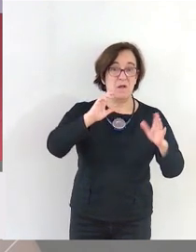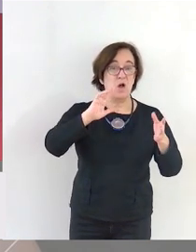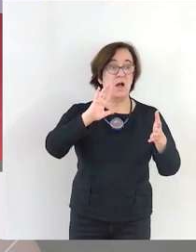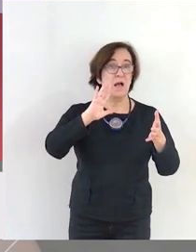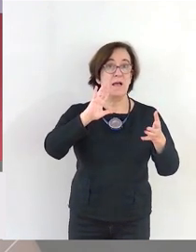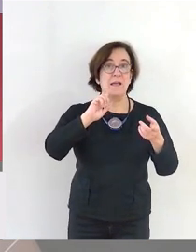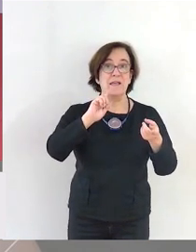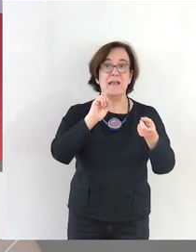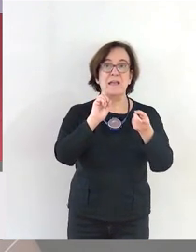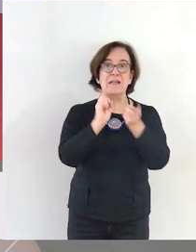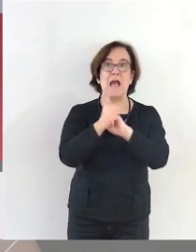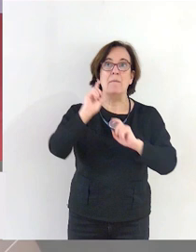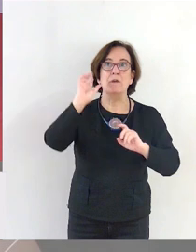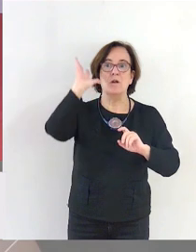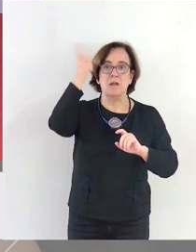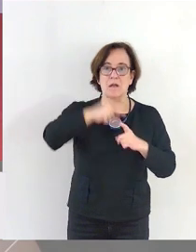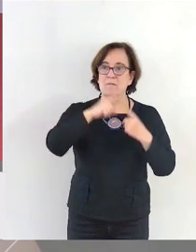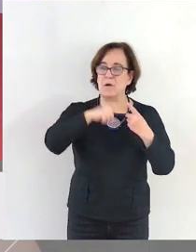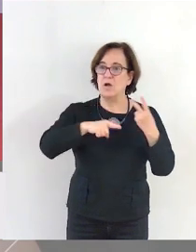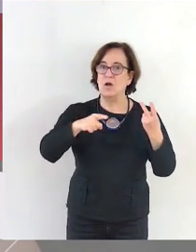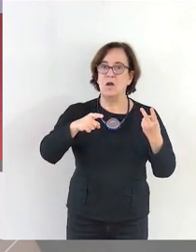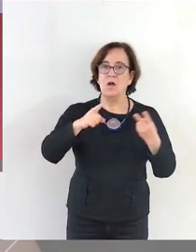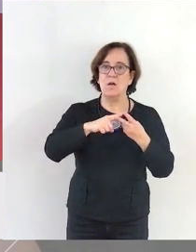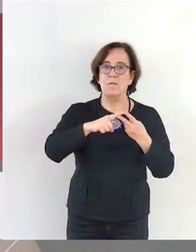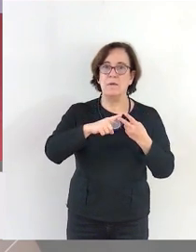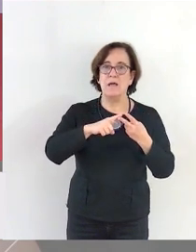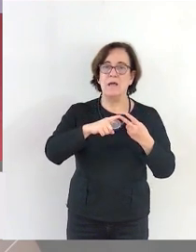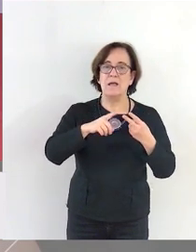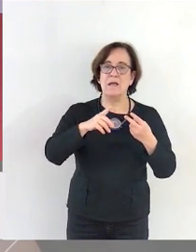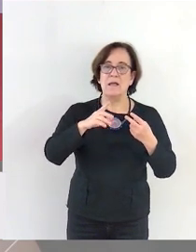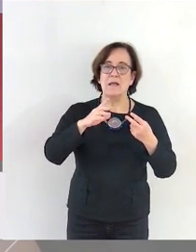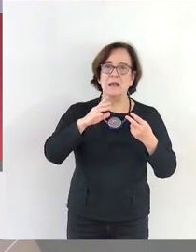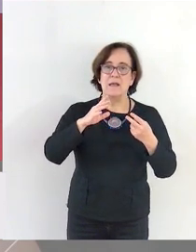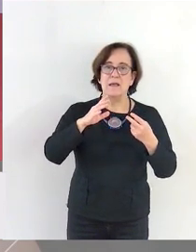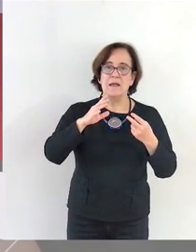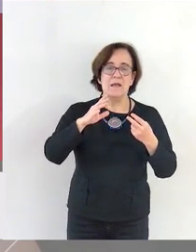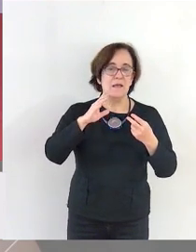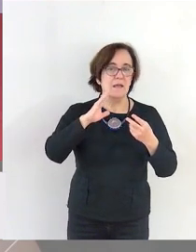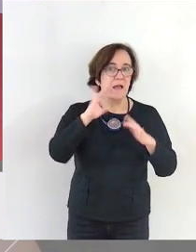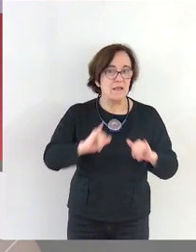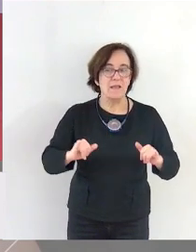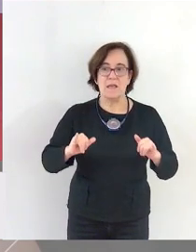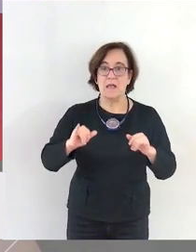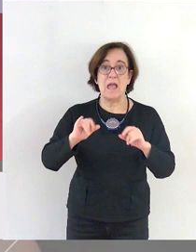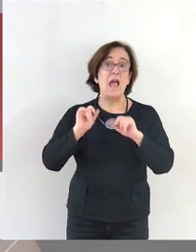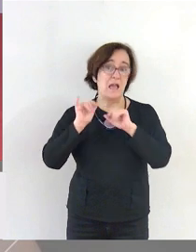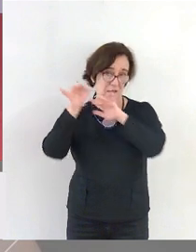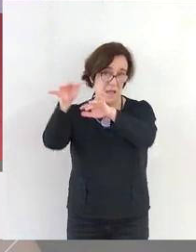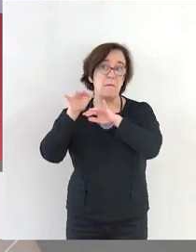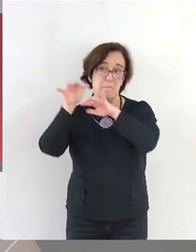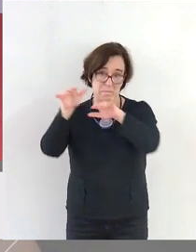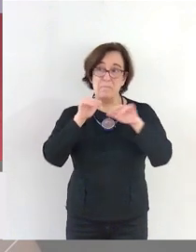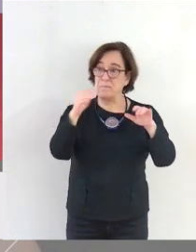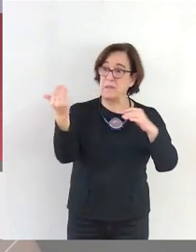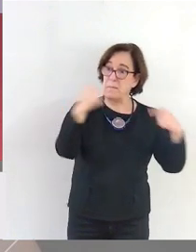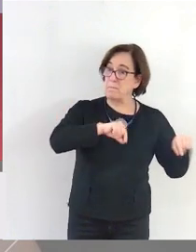climático está producido por un consumo de un tipo de energías tiene que ver con el tema de las migraciones el tema de las